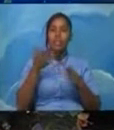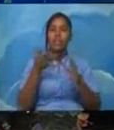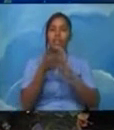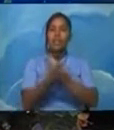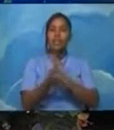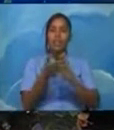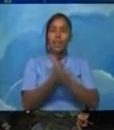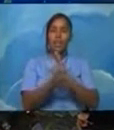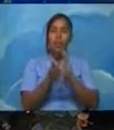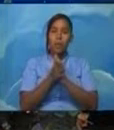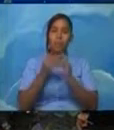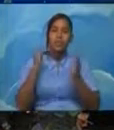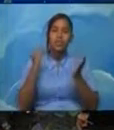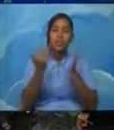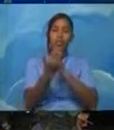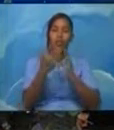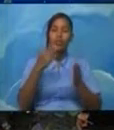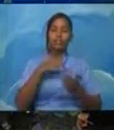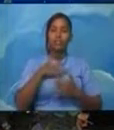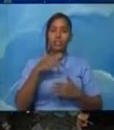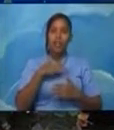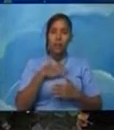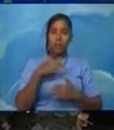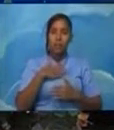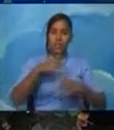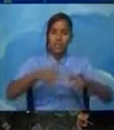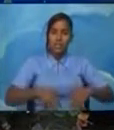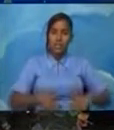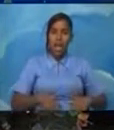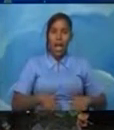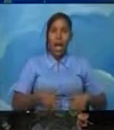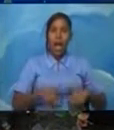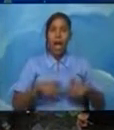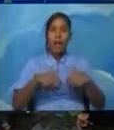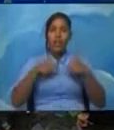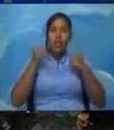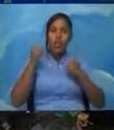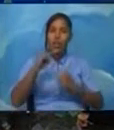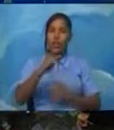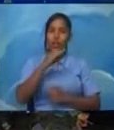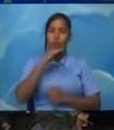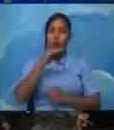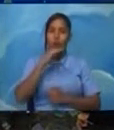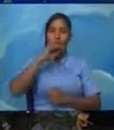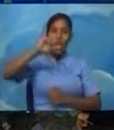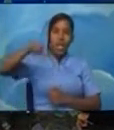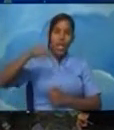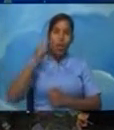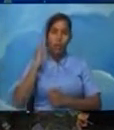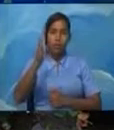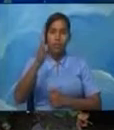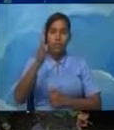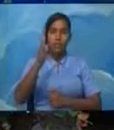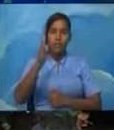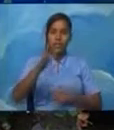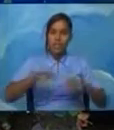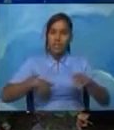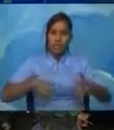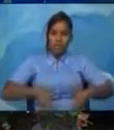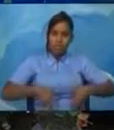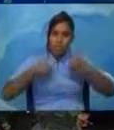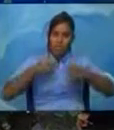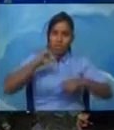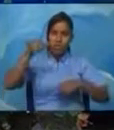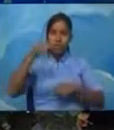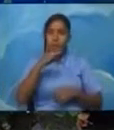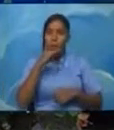pasó también contra mí? Se airó Jehová. Se airó Jehová. Jehová se